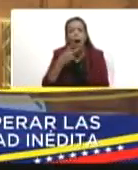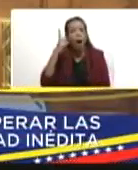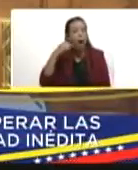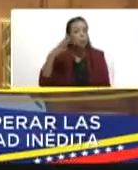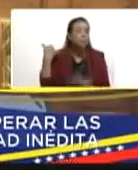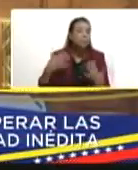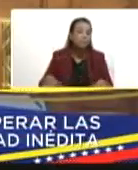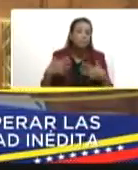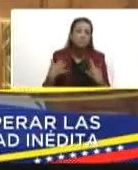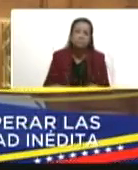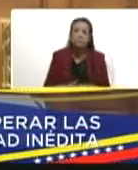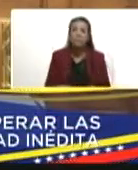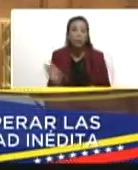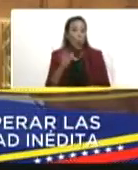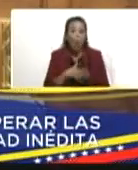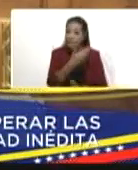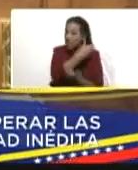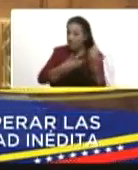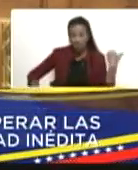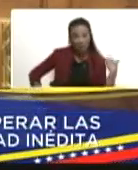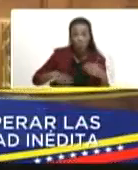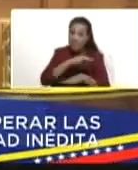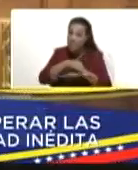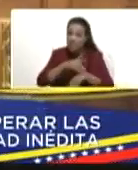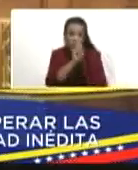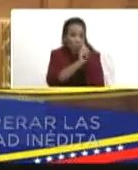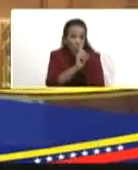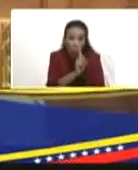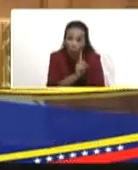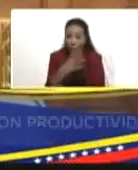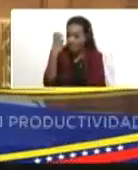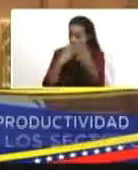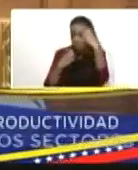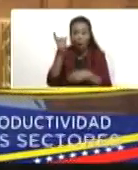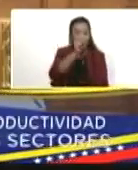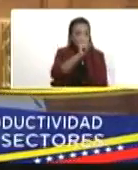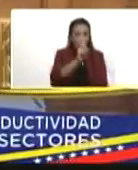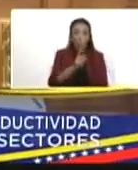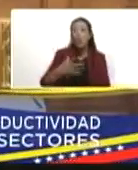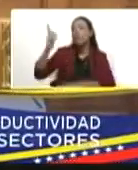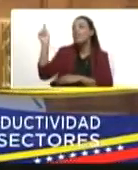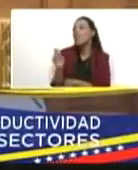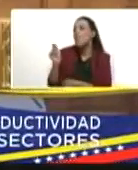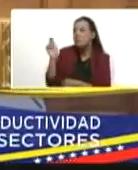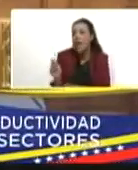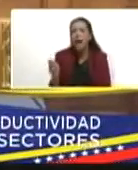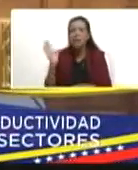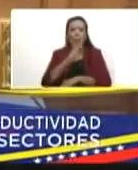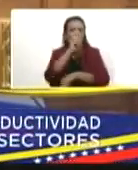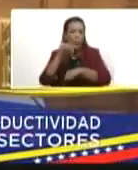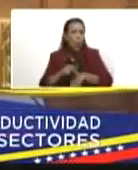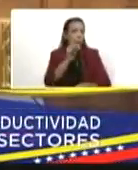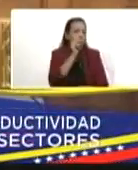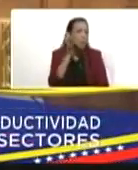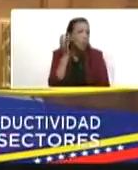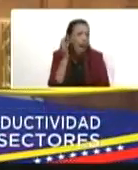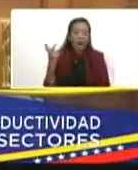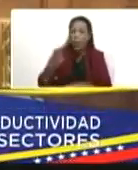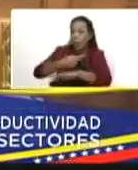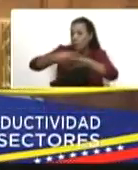trabajar no el presidente y los ministros no los diputados diputadas